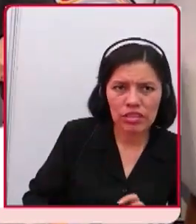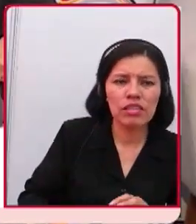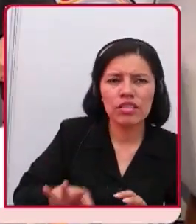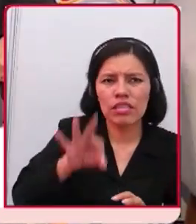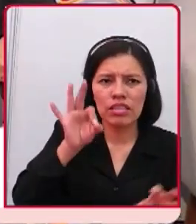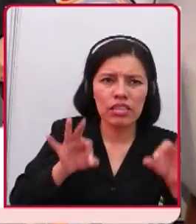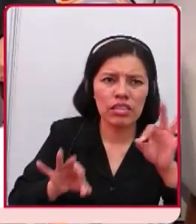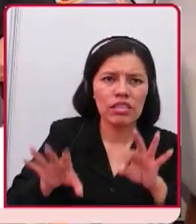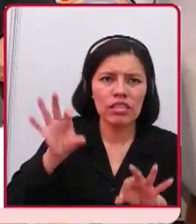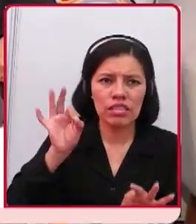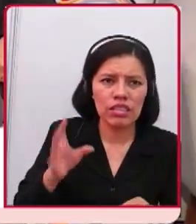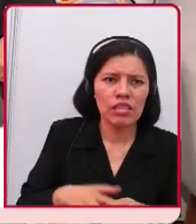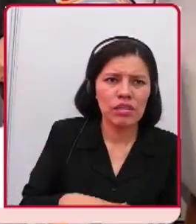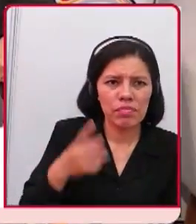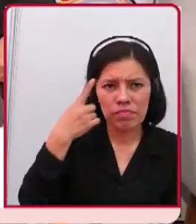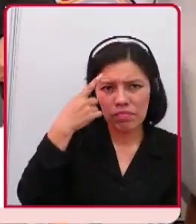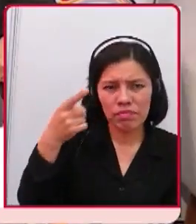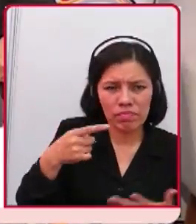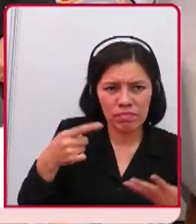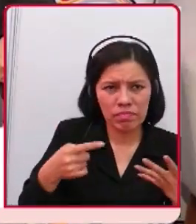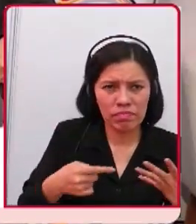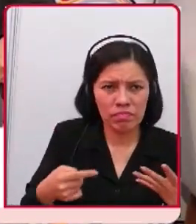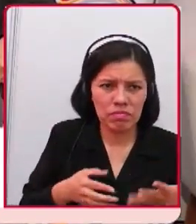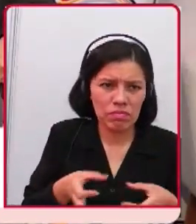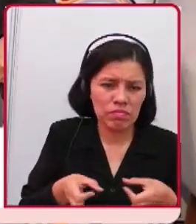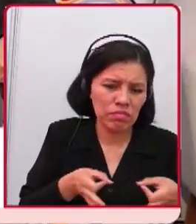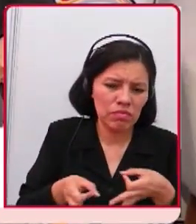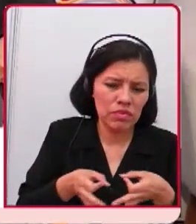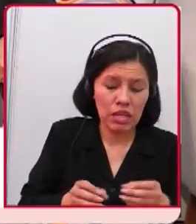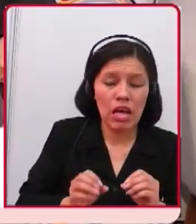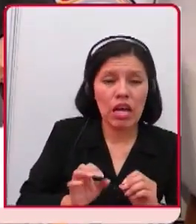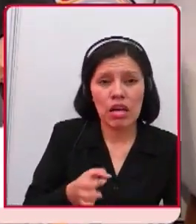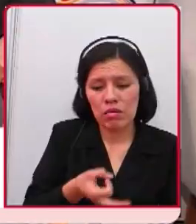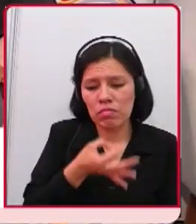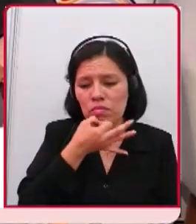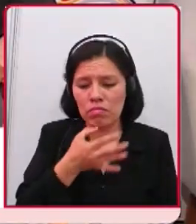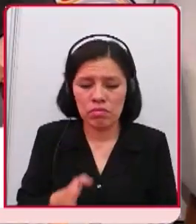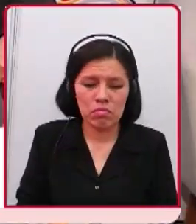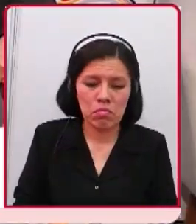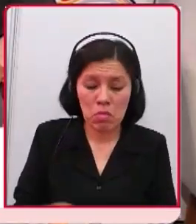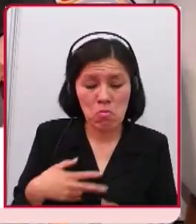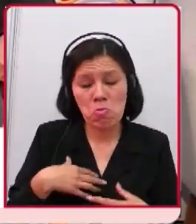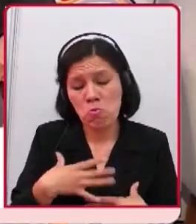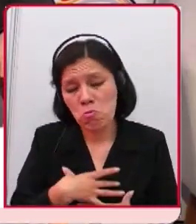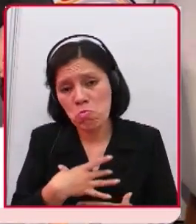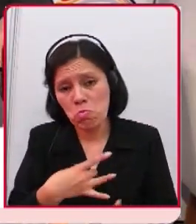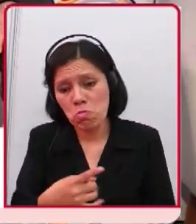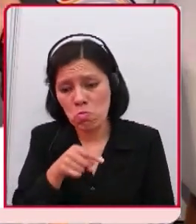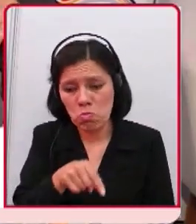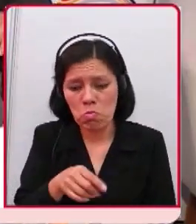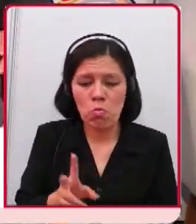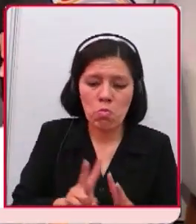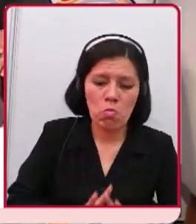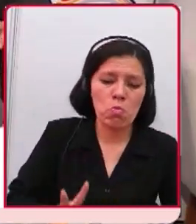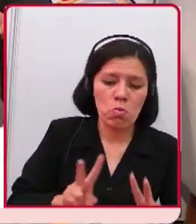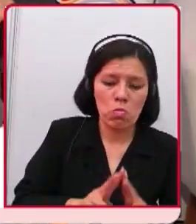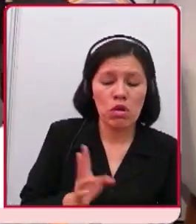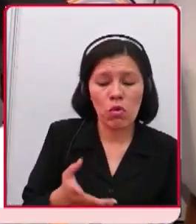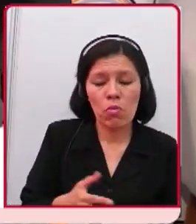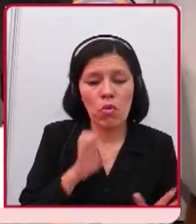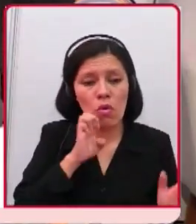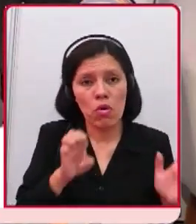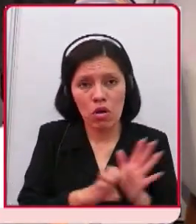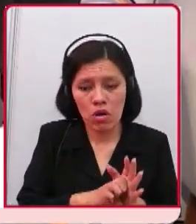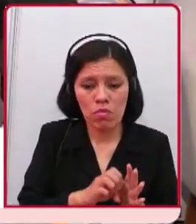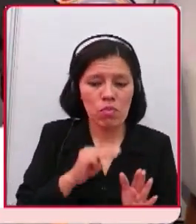se construye, se confluye en un diseño de un sistema experto. Me parece muy interesante, muy valiosa, y como ejemplo y modelo a lo